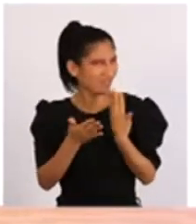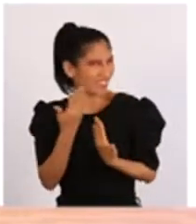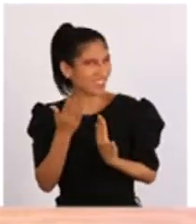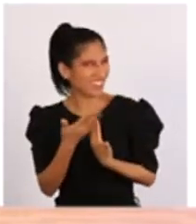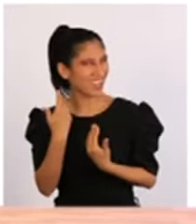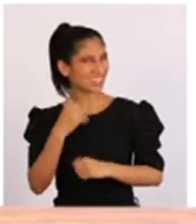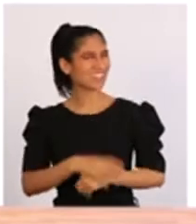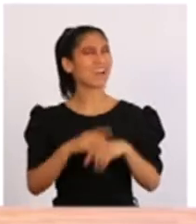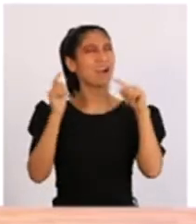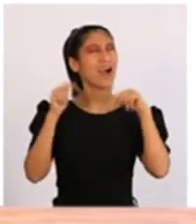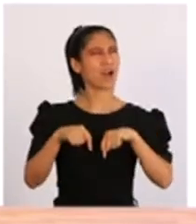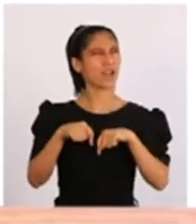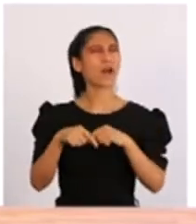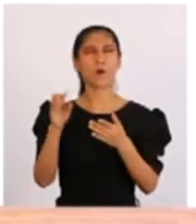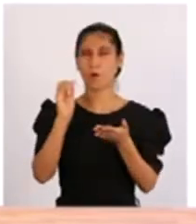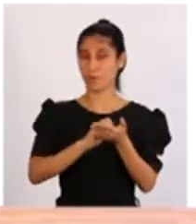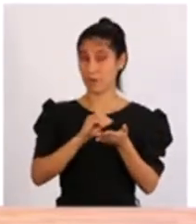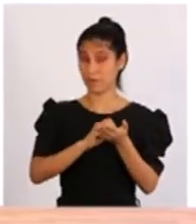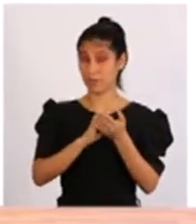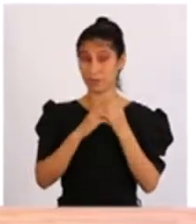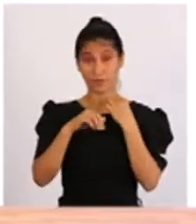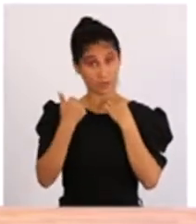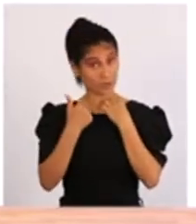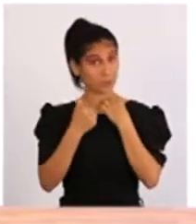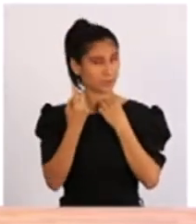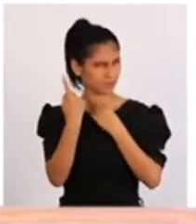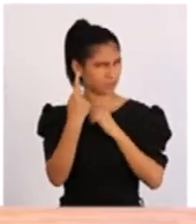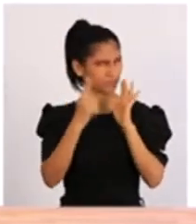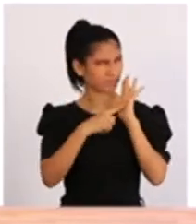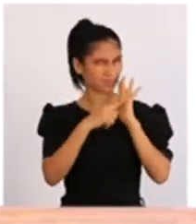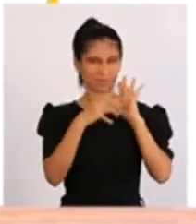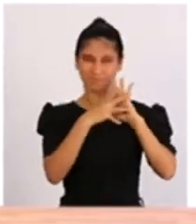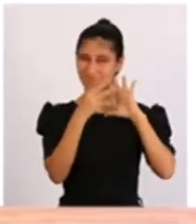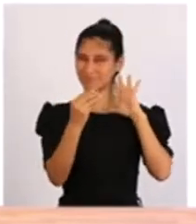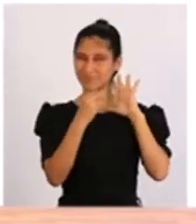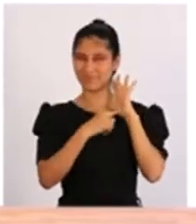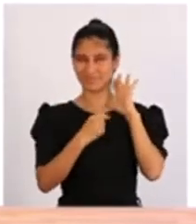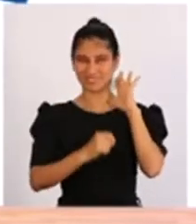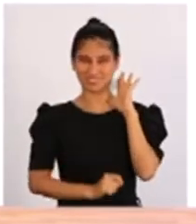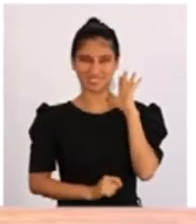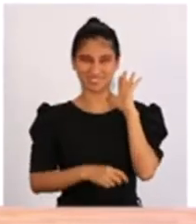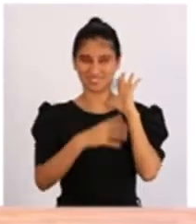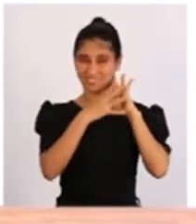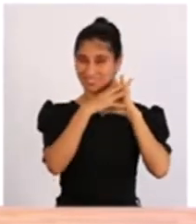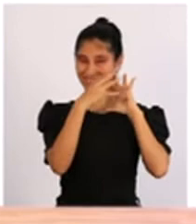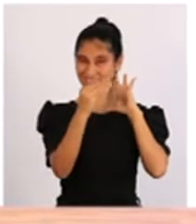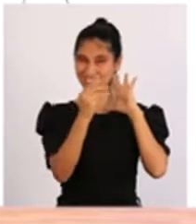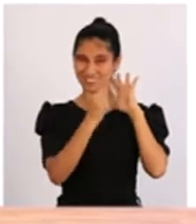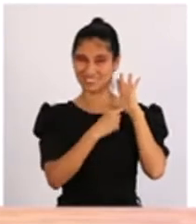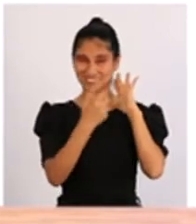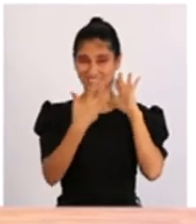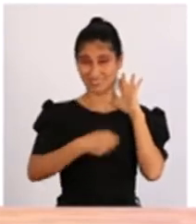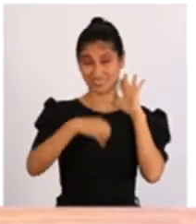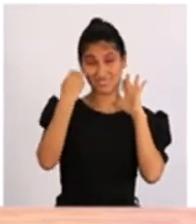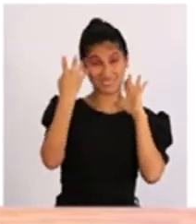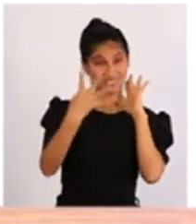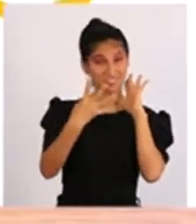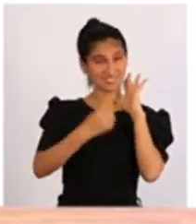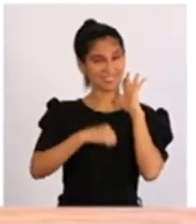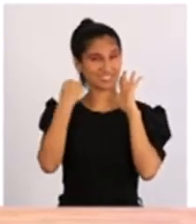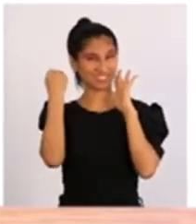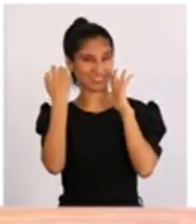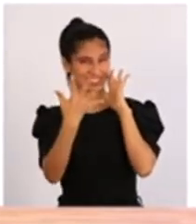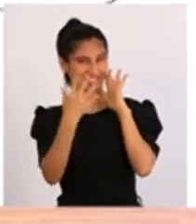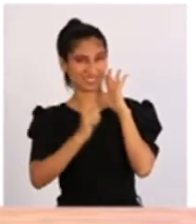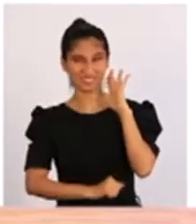Sencillo. Ahora lo vamos a probar con el otro brazo. Y 1, 2, 3,